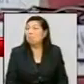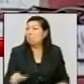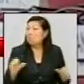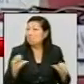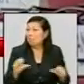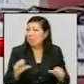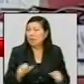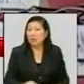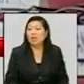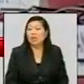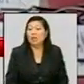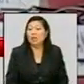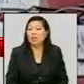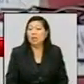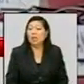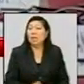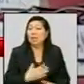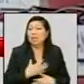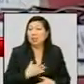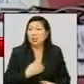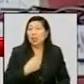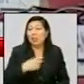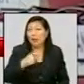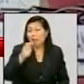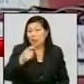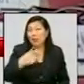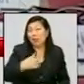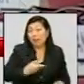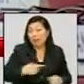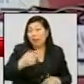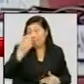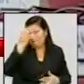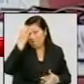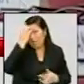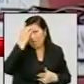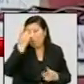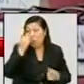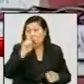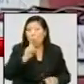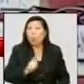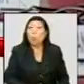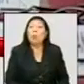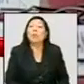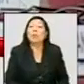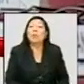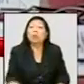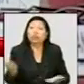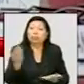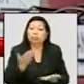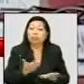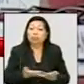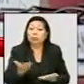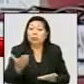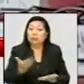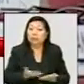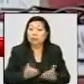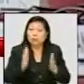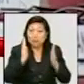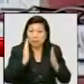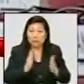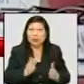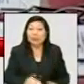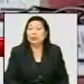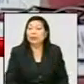perjudicando, dañando la salud del paciente, sobre todo cuando se va acumulando la